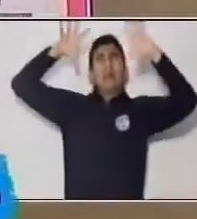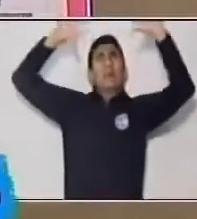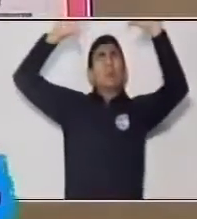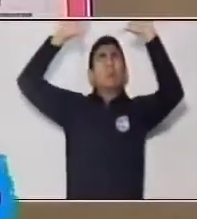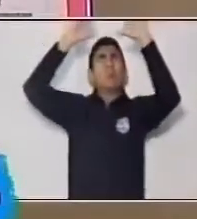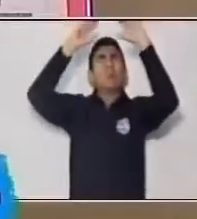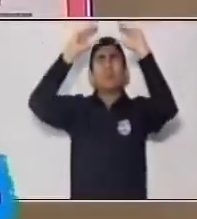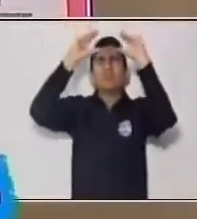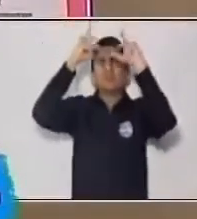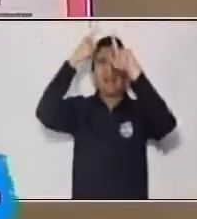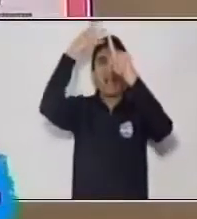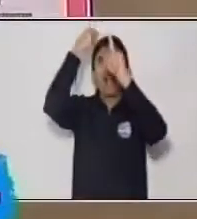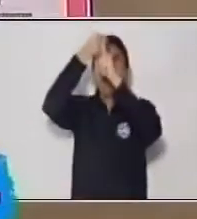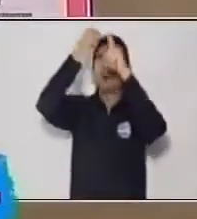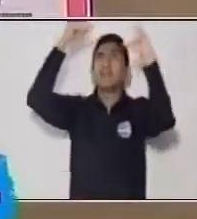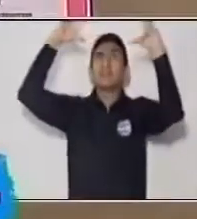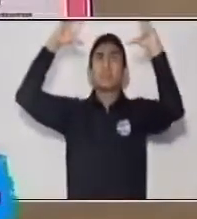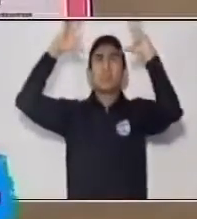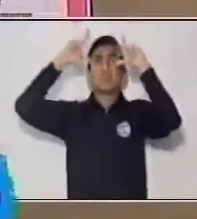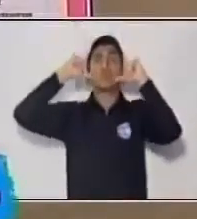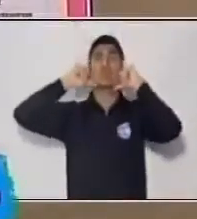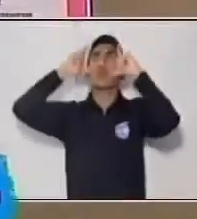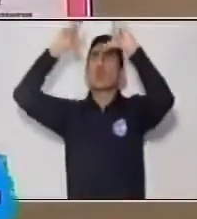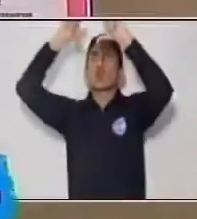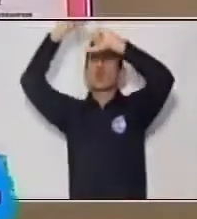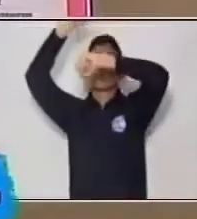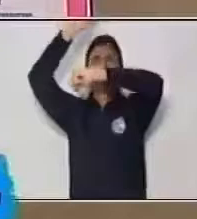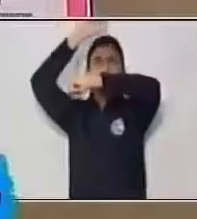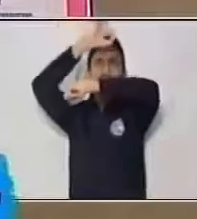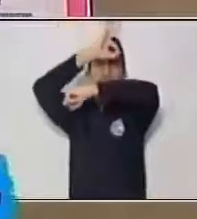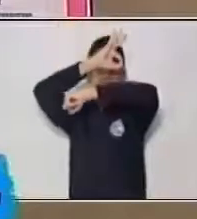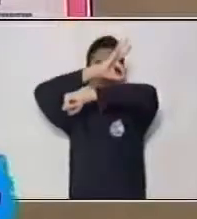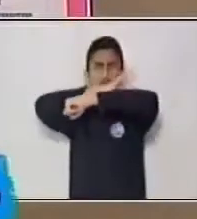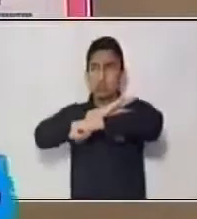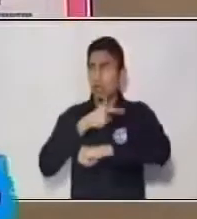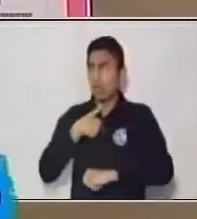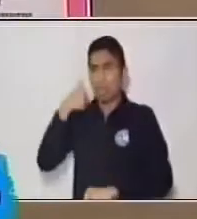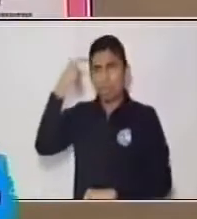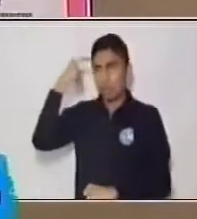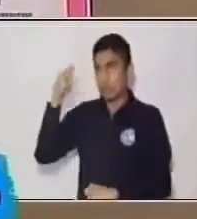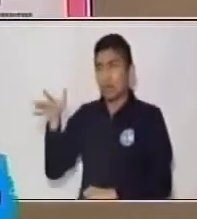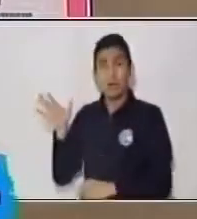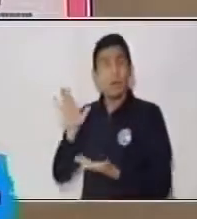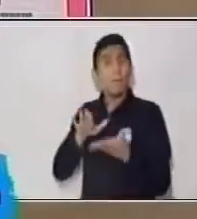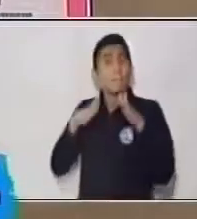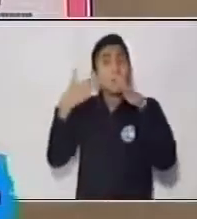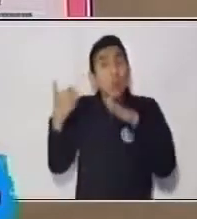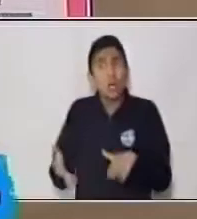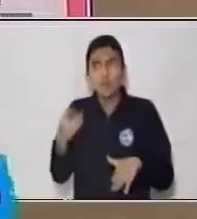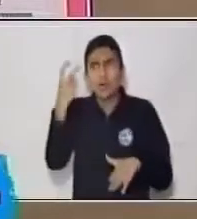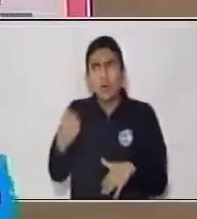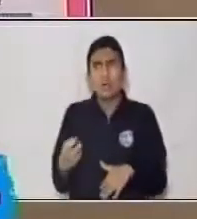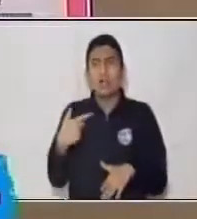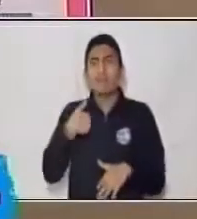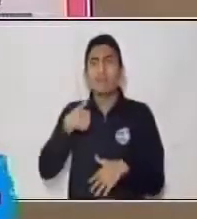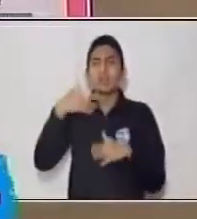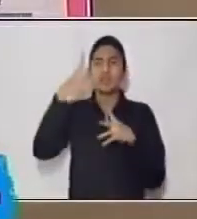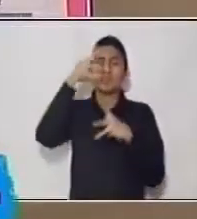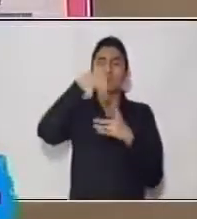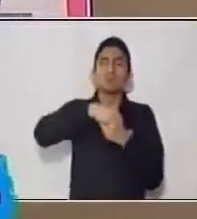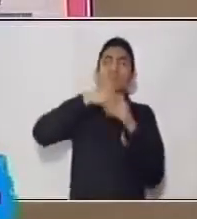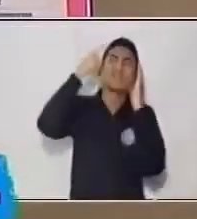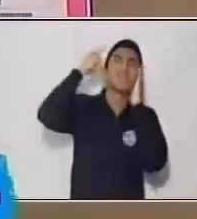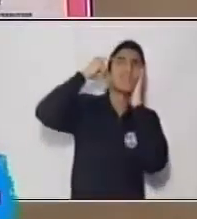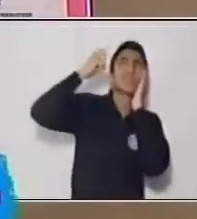y cae detrás del cerro de Jocoyam. Los muertos vuelven a sus sueños y